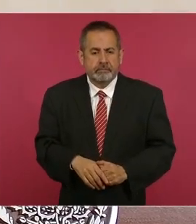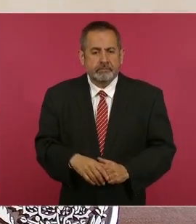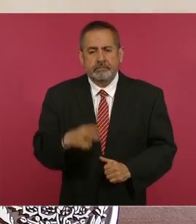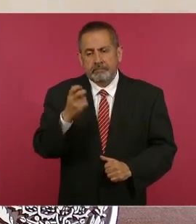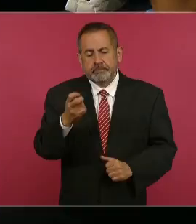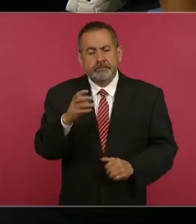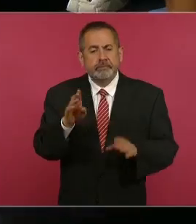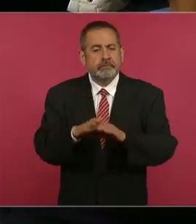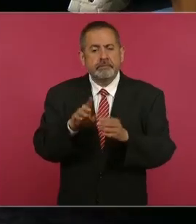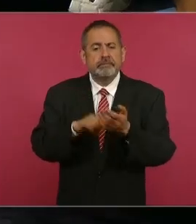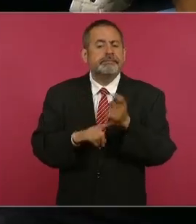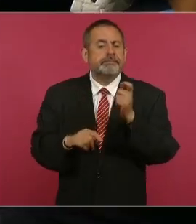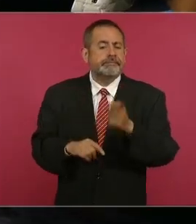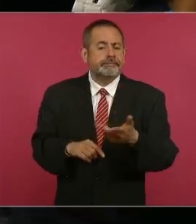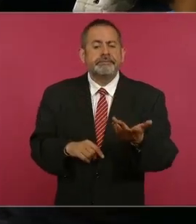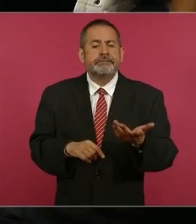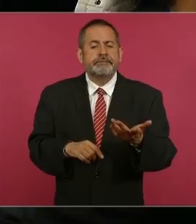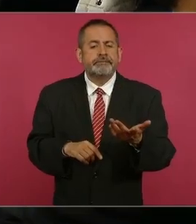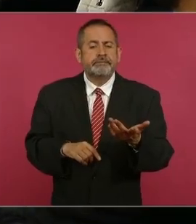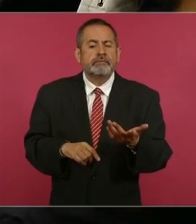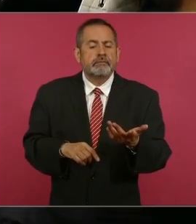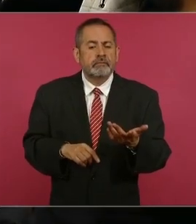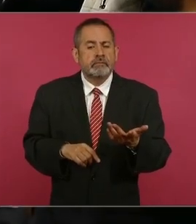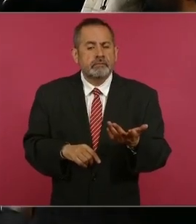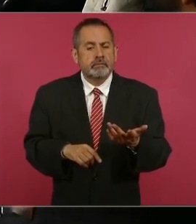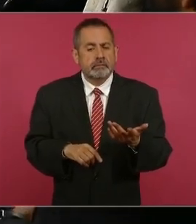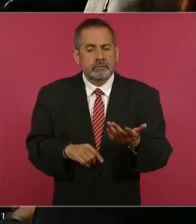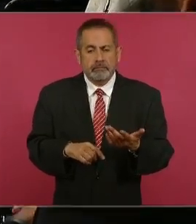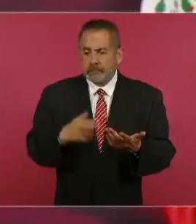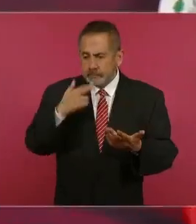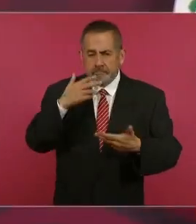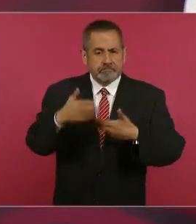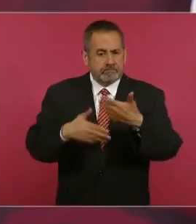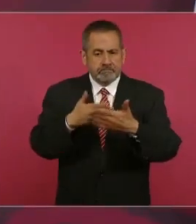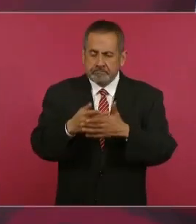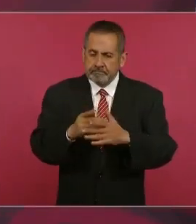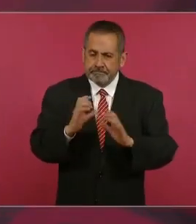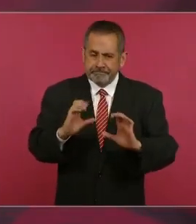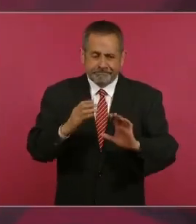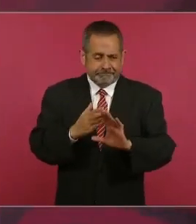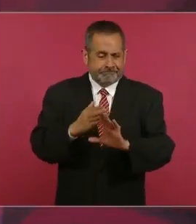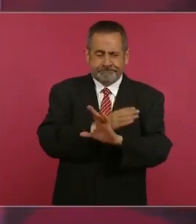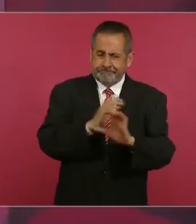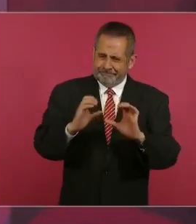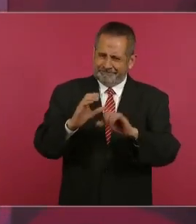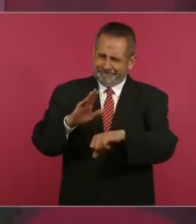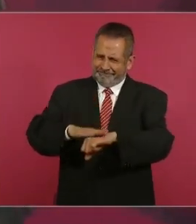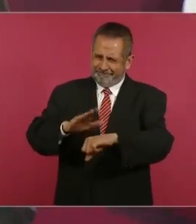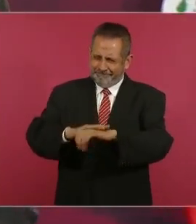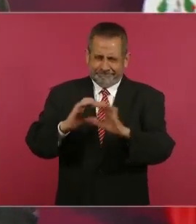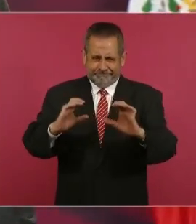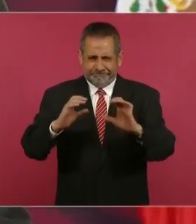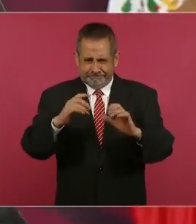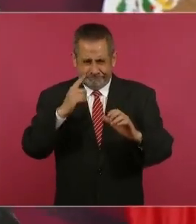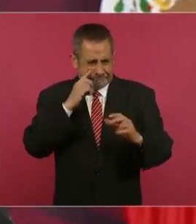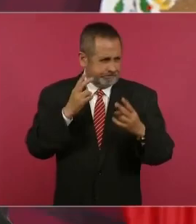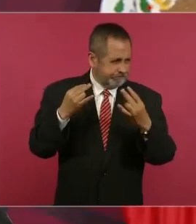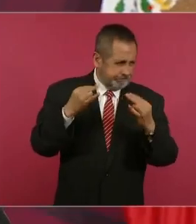porque lo mejor es prevenir, sobre todo